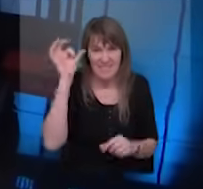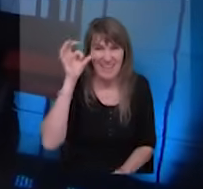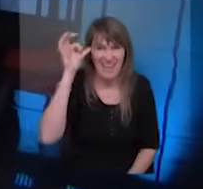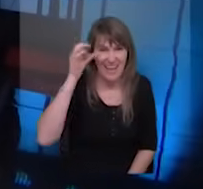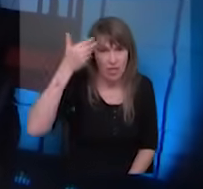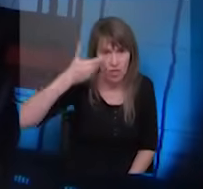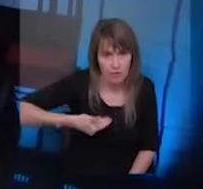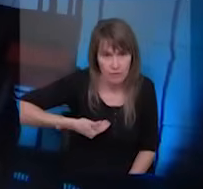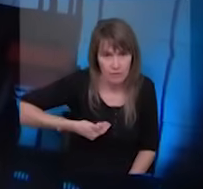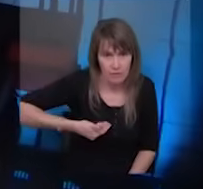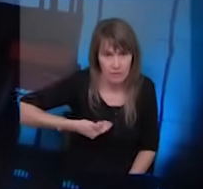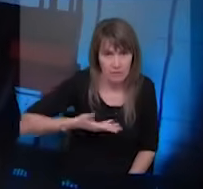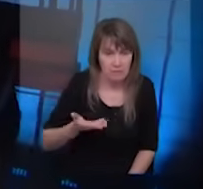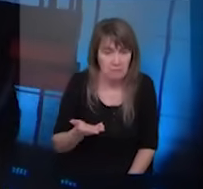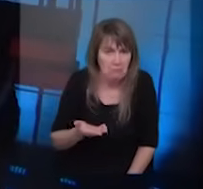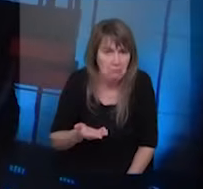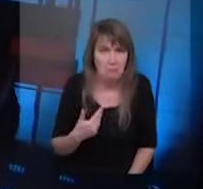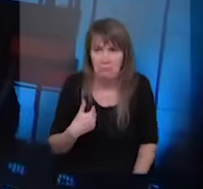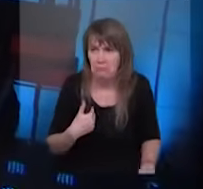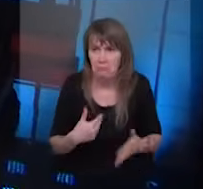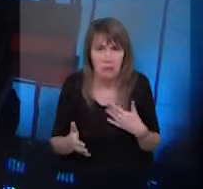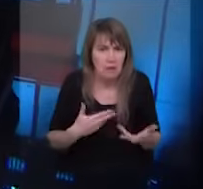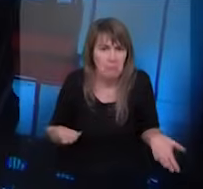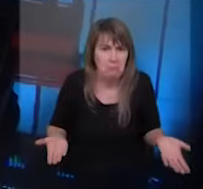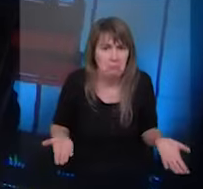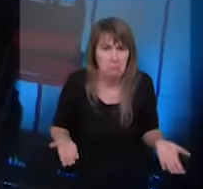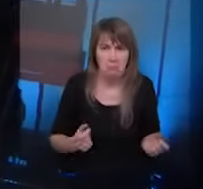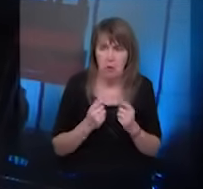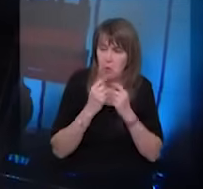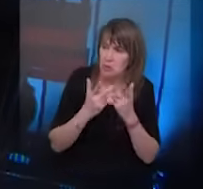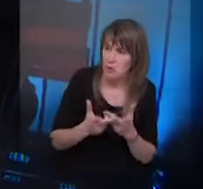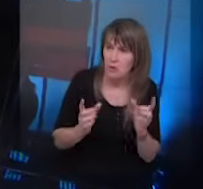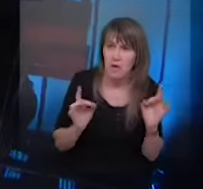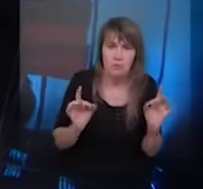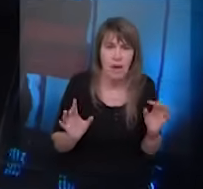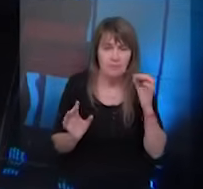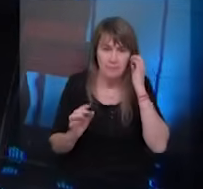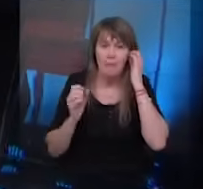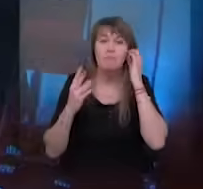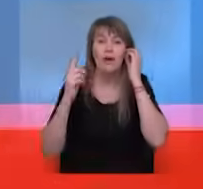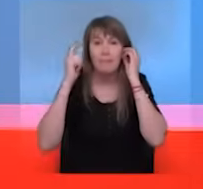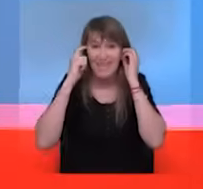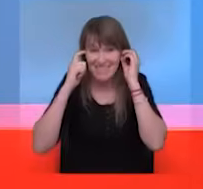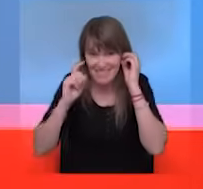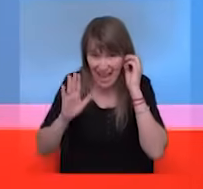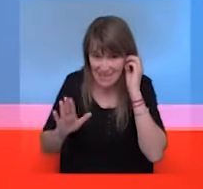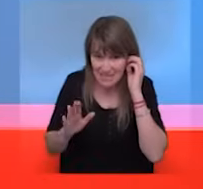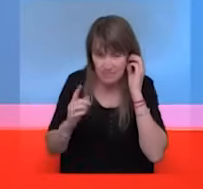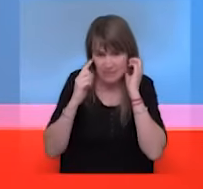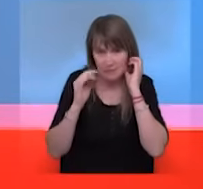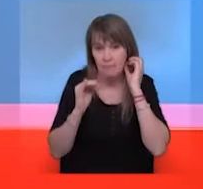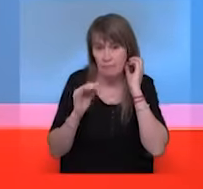este sin mucho costo es lo que piens que piensa pero lo que piensa es Es